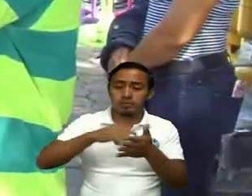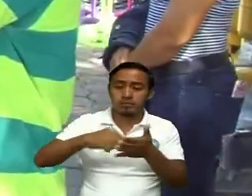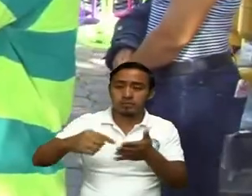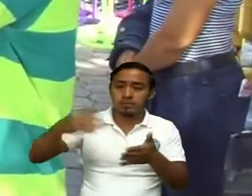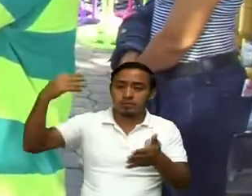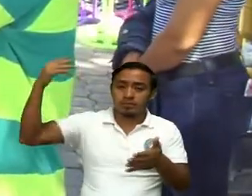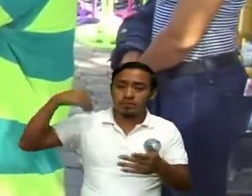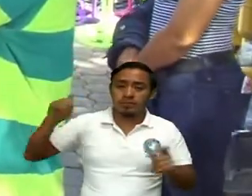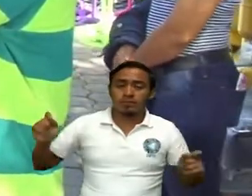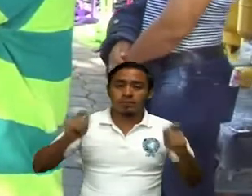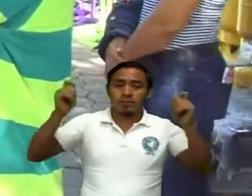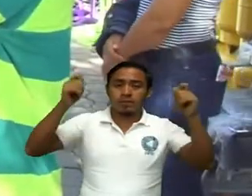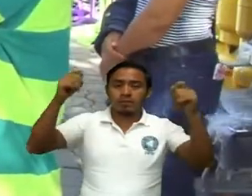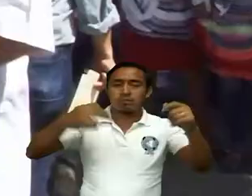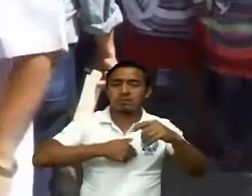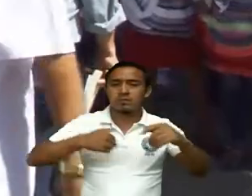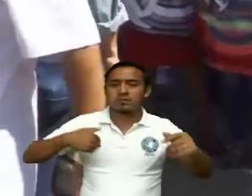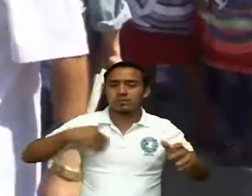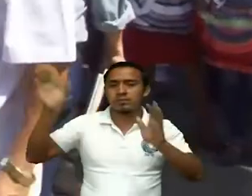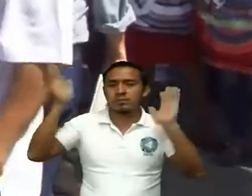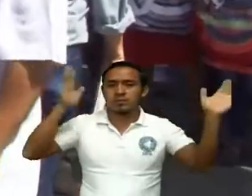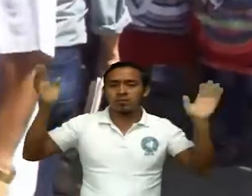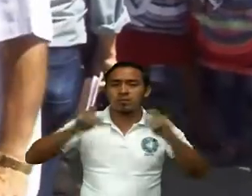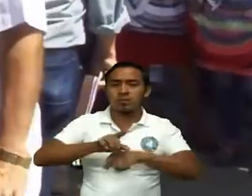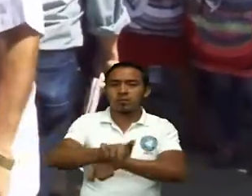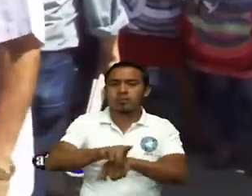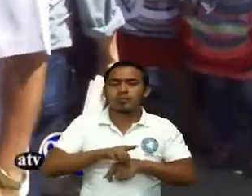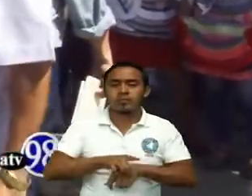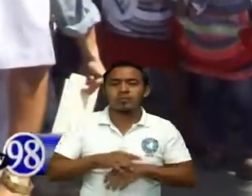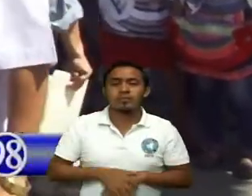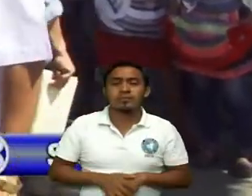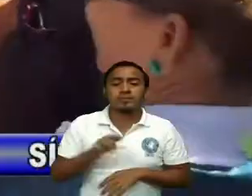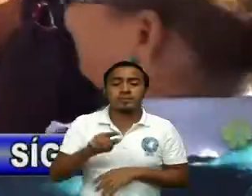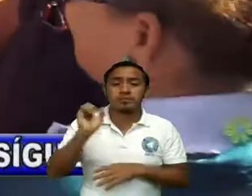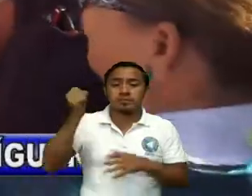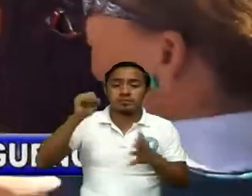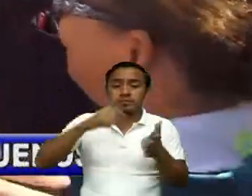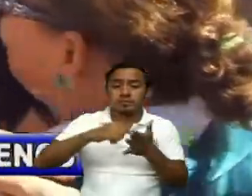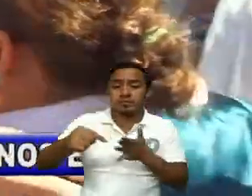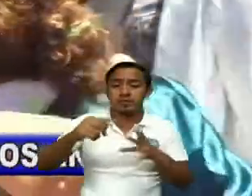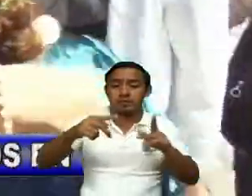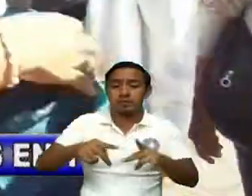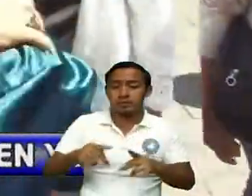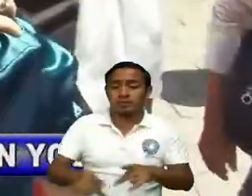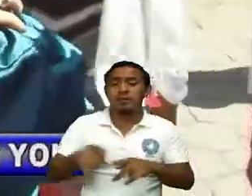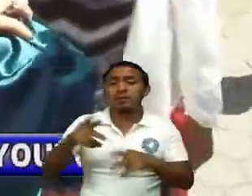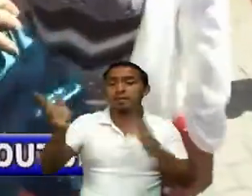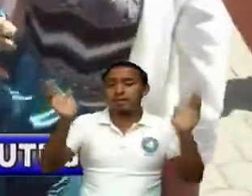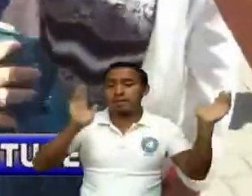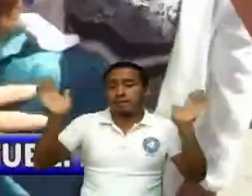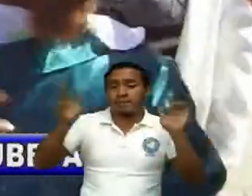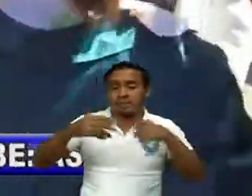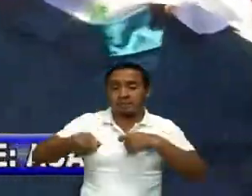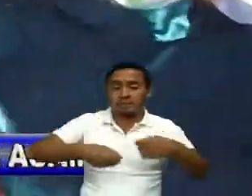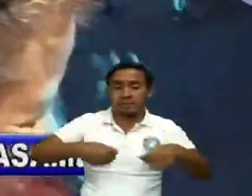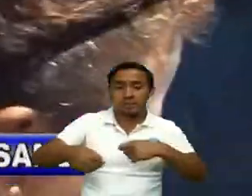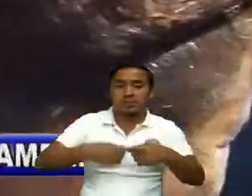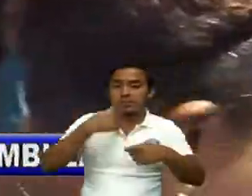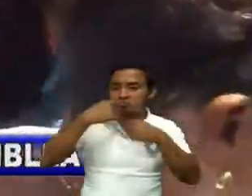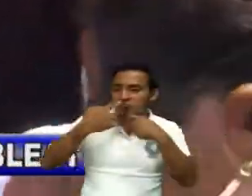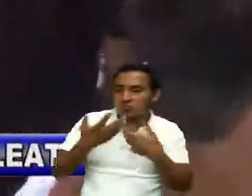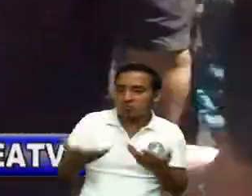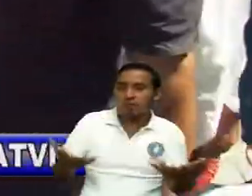lanzamiento del Festival de Descuentos se realizó en el mercado Roberto Güemes. En una semana, los comerciantes de este populoso centro de compras